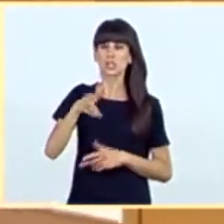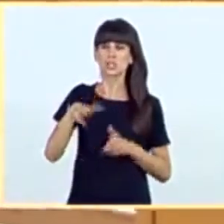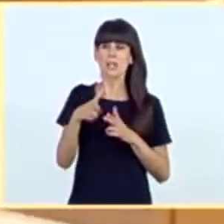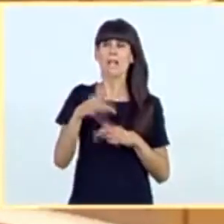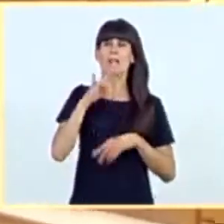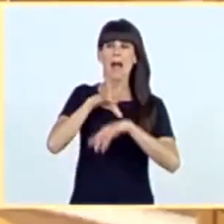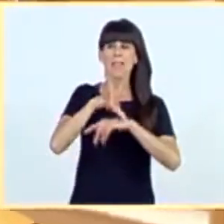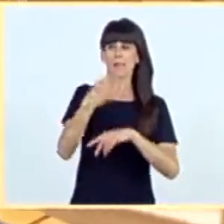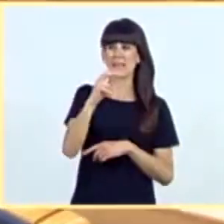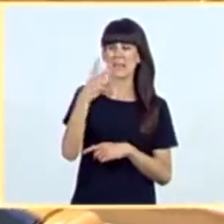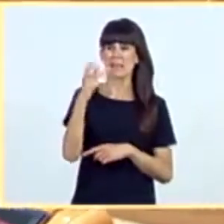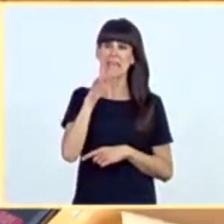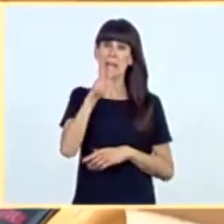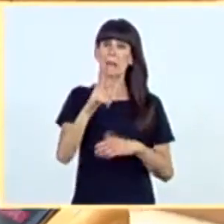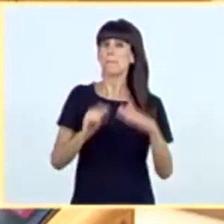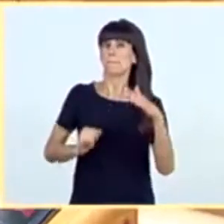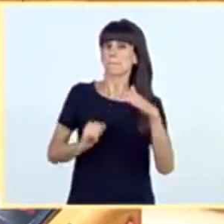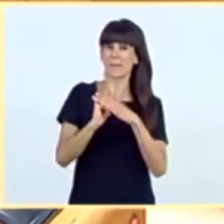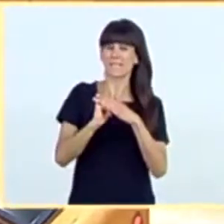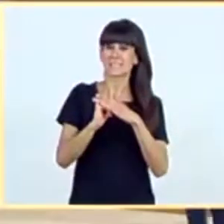tiempo máximo de 10 minutos.